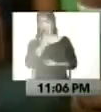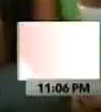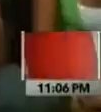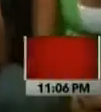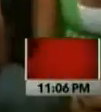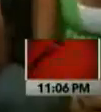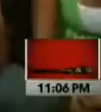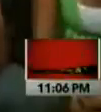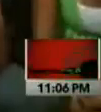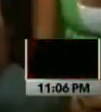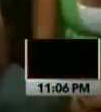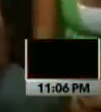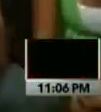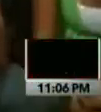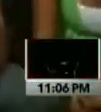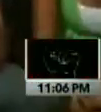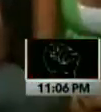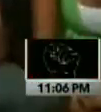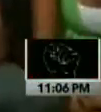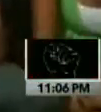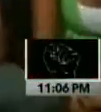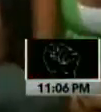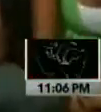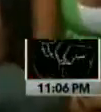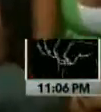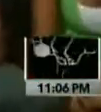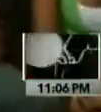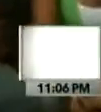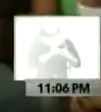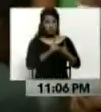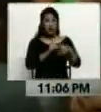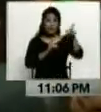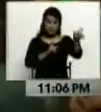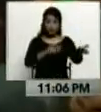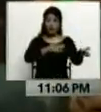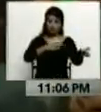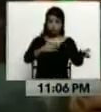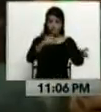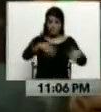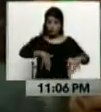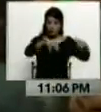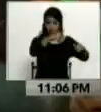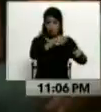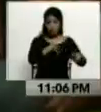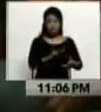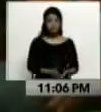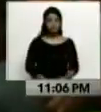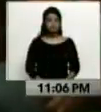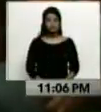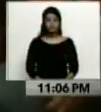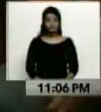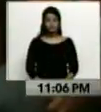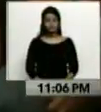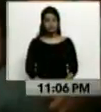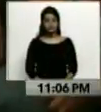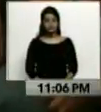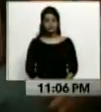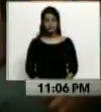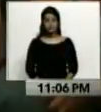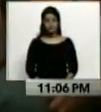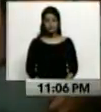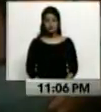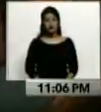no tenemos dinero Yo pido donaciones gente que tiene dinero que está dispuesta a donar porque así